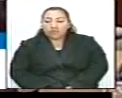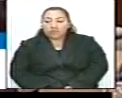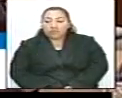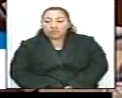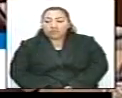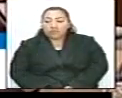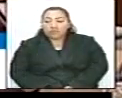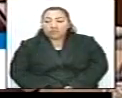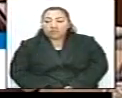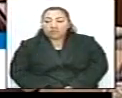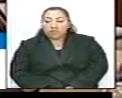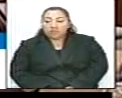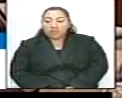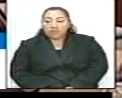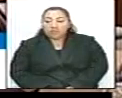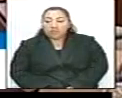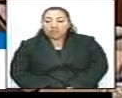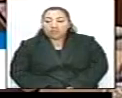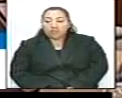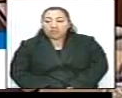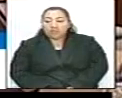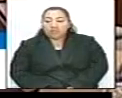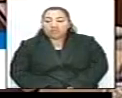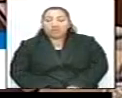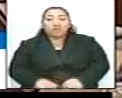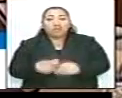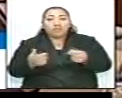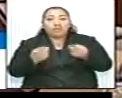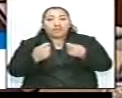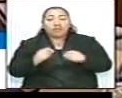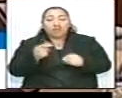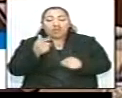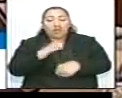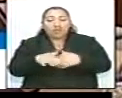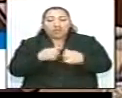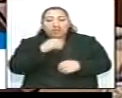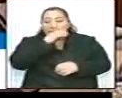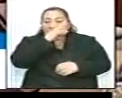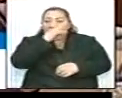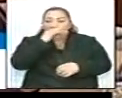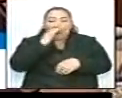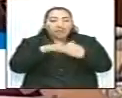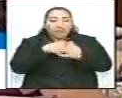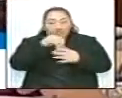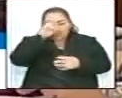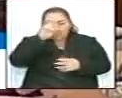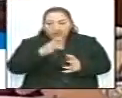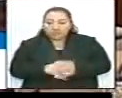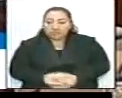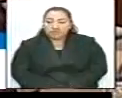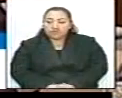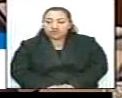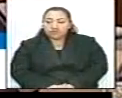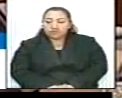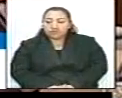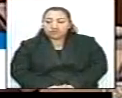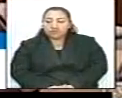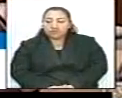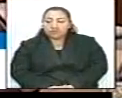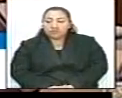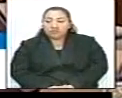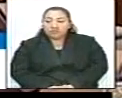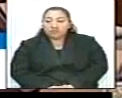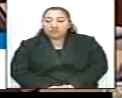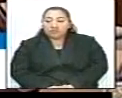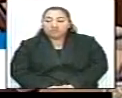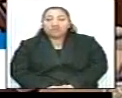del estado situacional de las plantas de tratamiento de aguas residuales PETAR en todo el país, por lo menos para sacar un informe y decirle